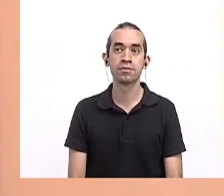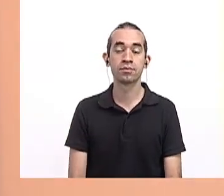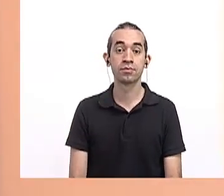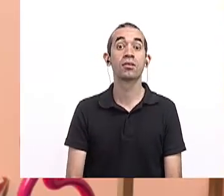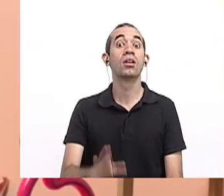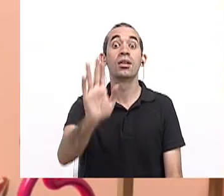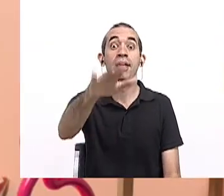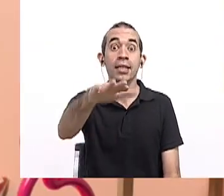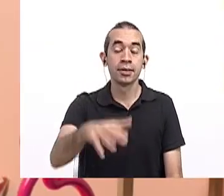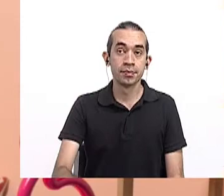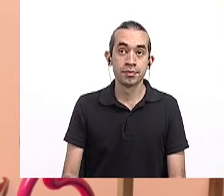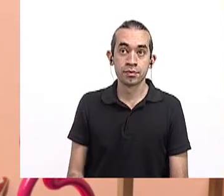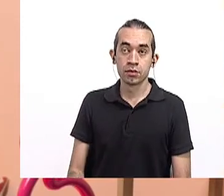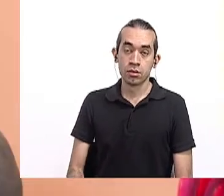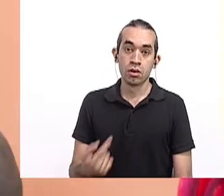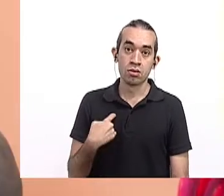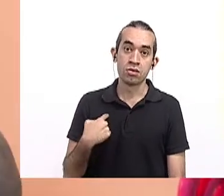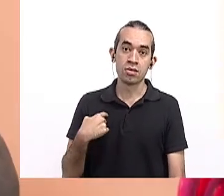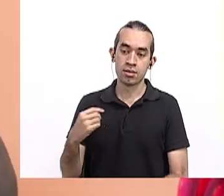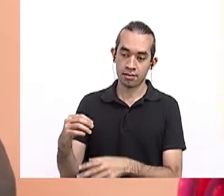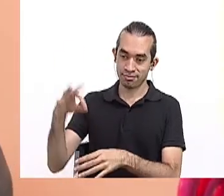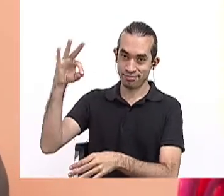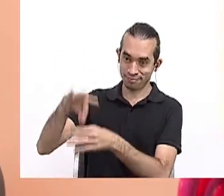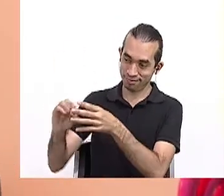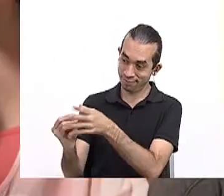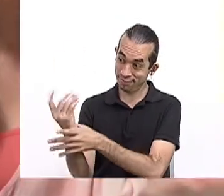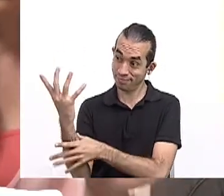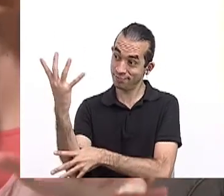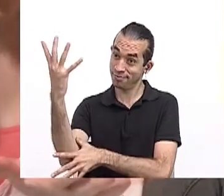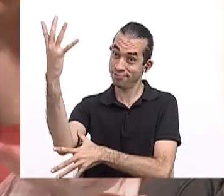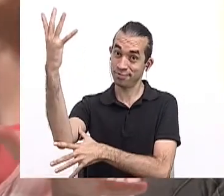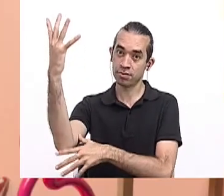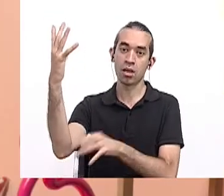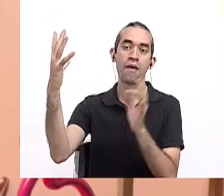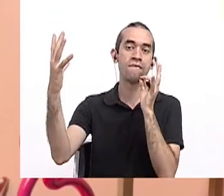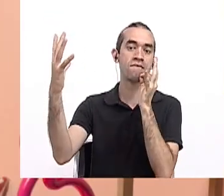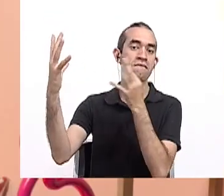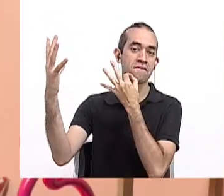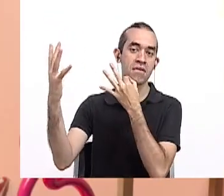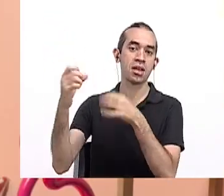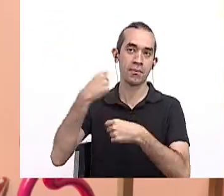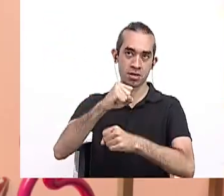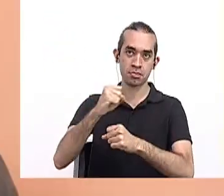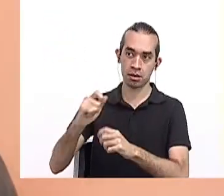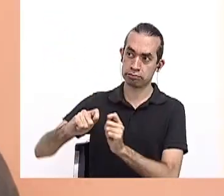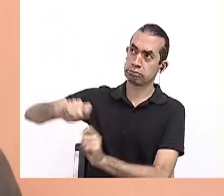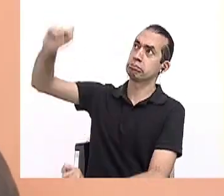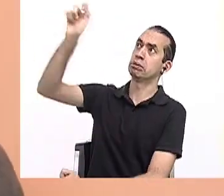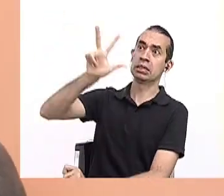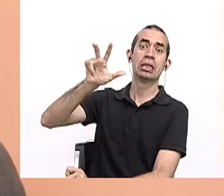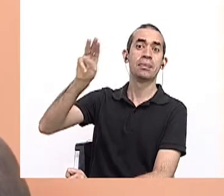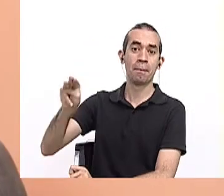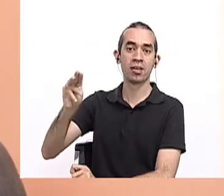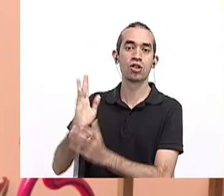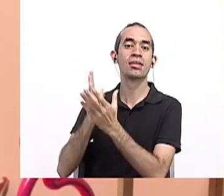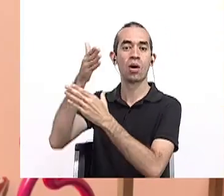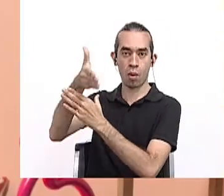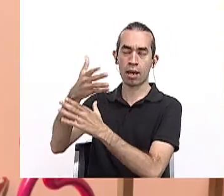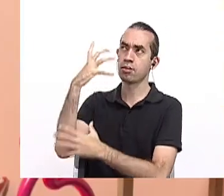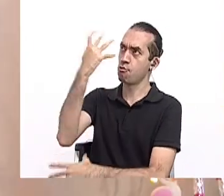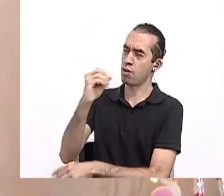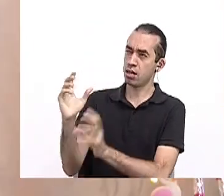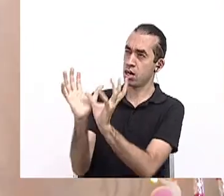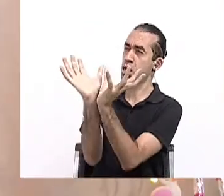y acabo de ir a ver el árbol que sembramos en la finca municipal y mide como 3 metros de alto es un aguacate super lindo